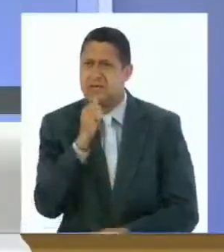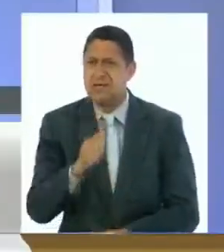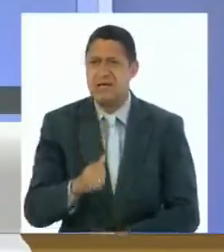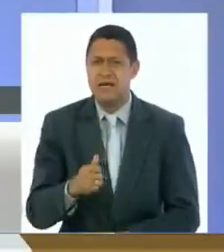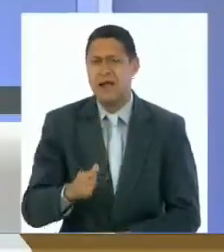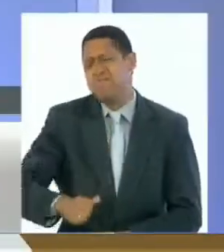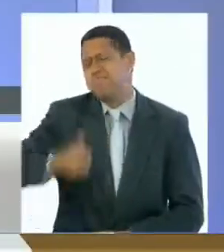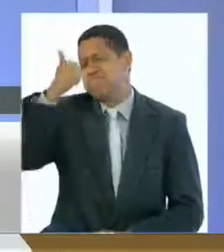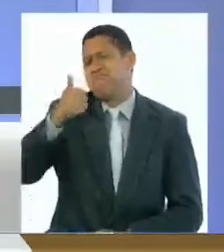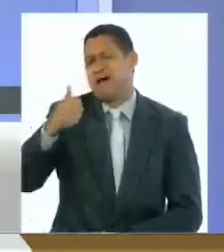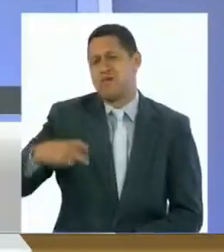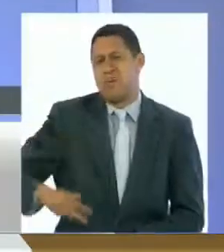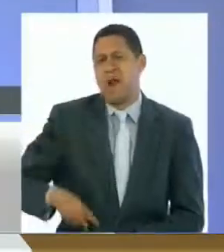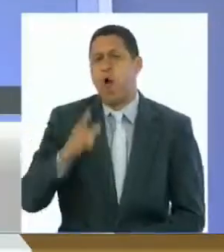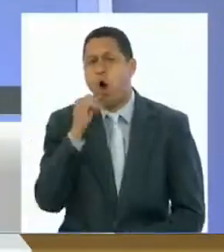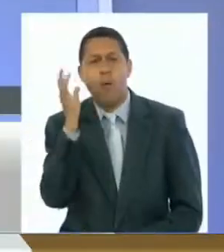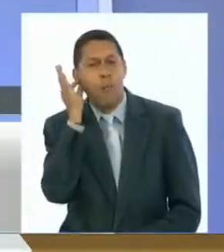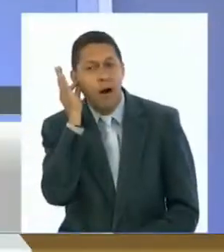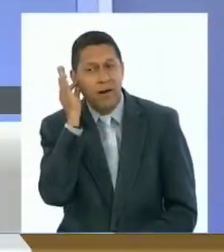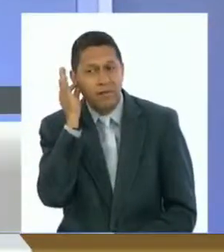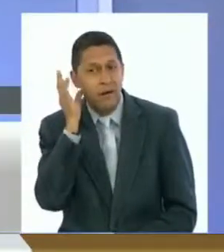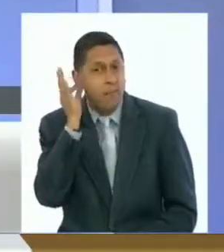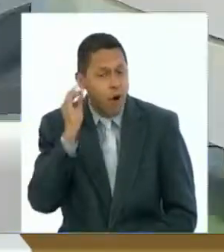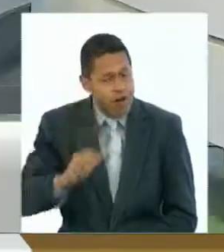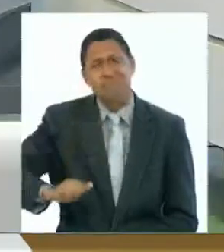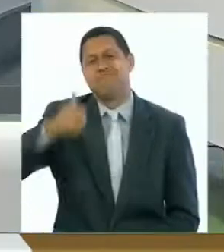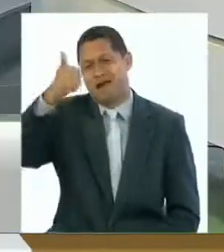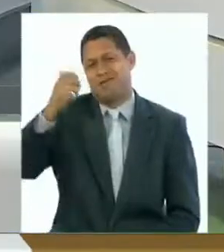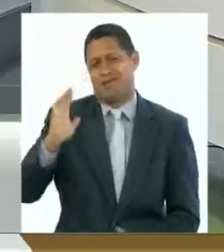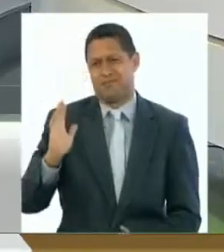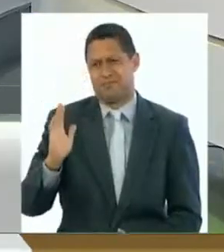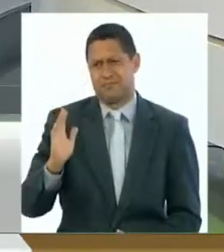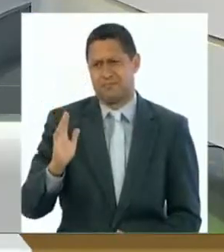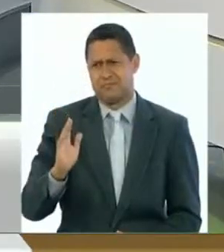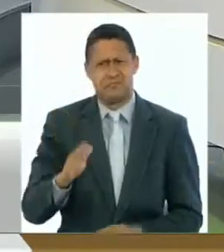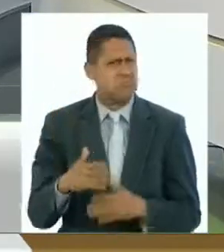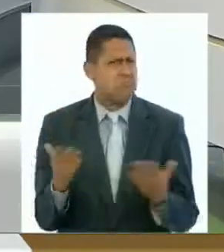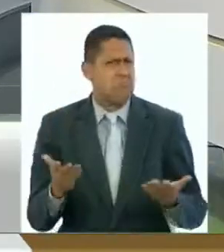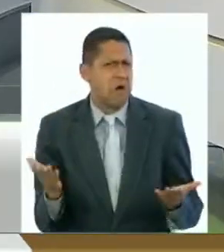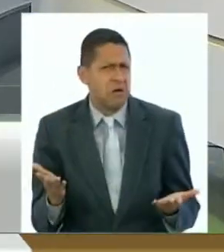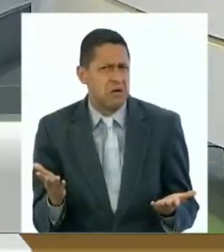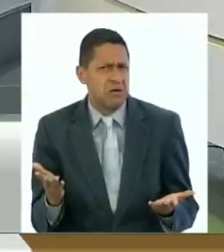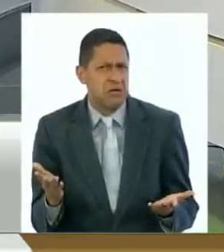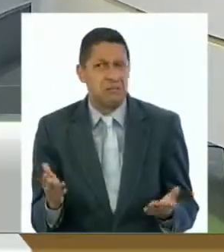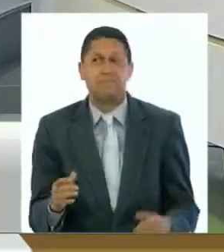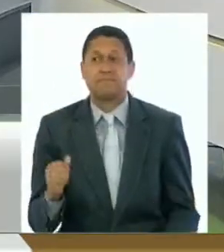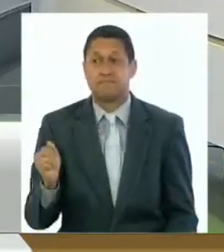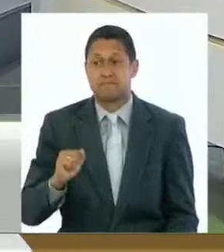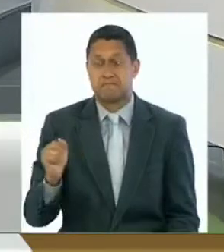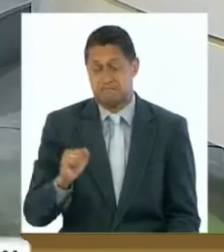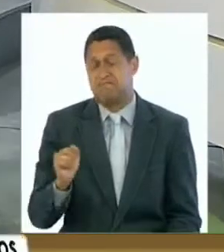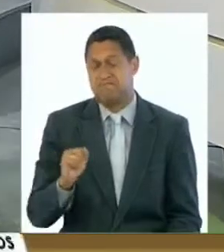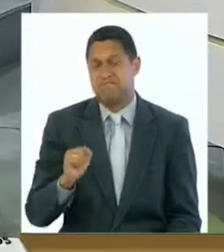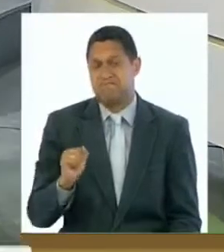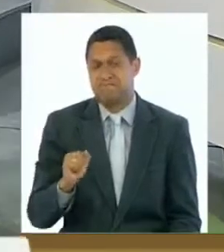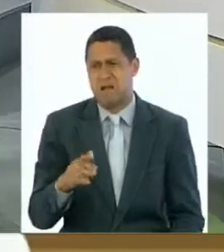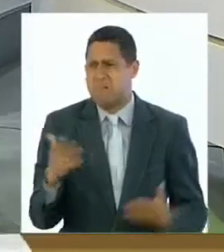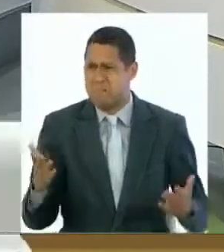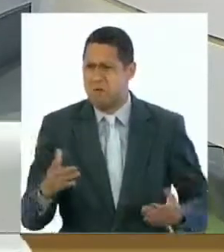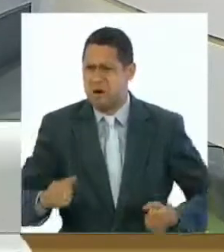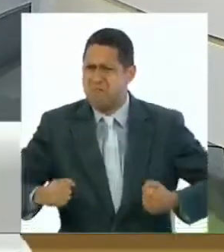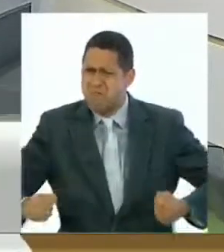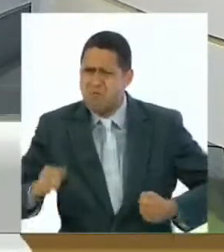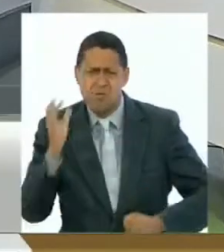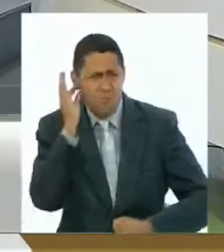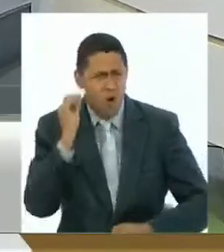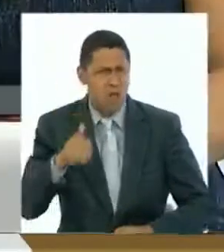este sentido? ¿Hombres o mujeres? Las mujeres. ¿Tiene algo muy determinante? ¿Hay algún factor, sí, que determina la obesidad